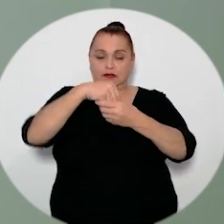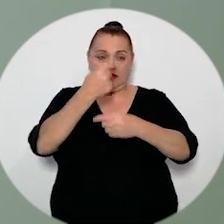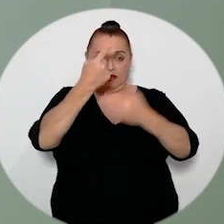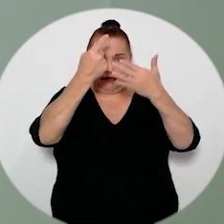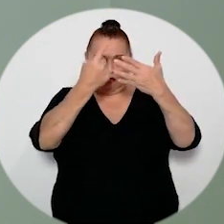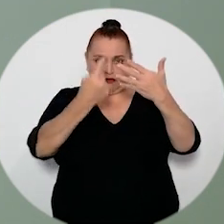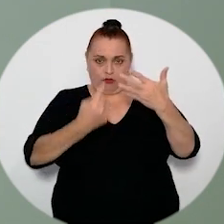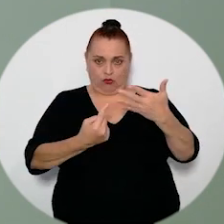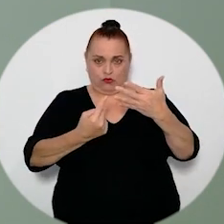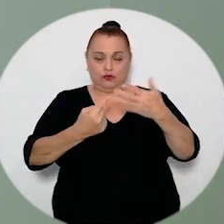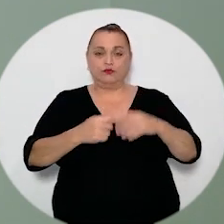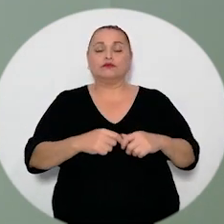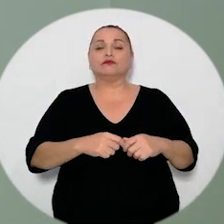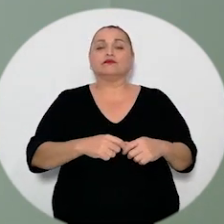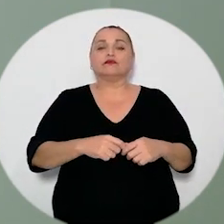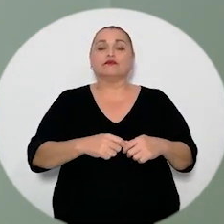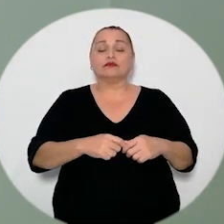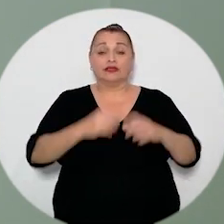estos mecanismos.